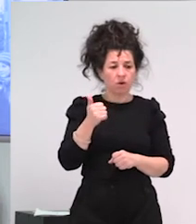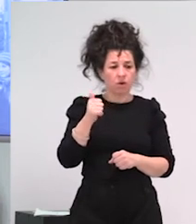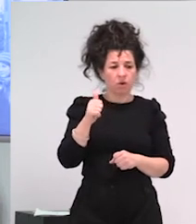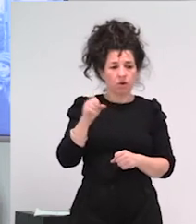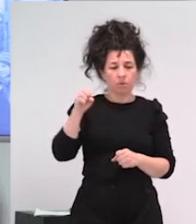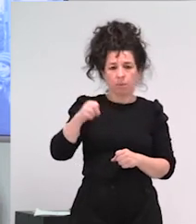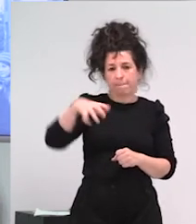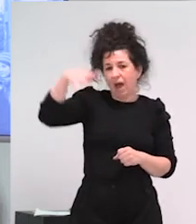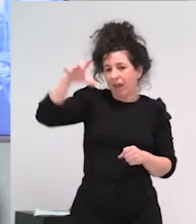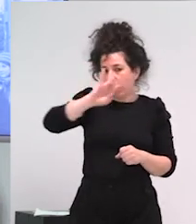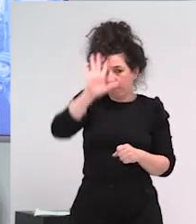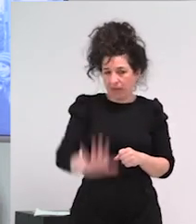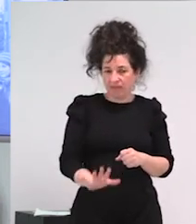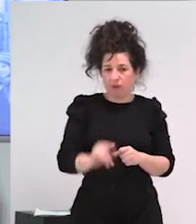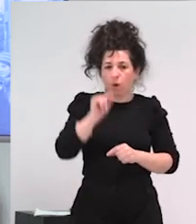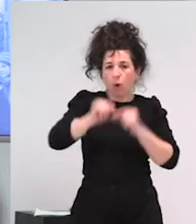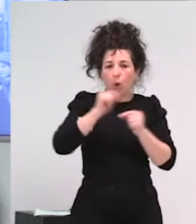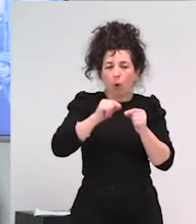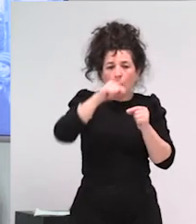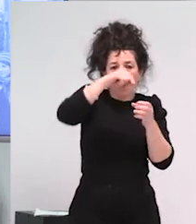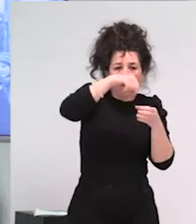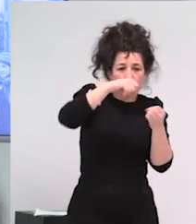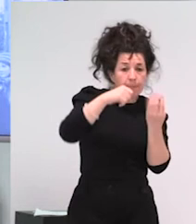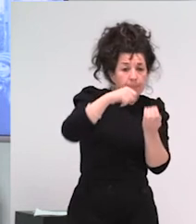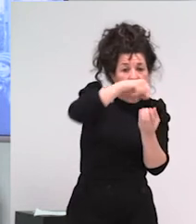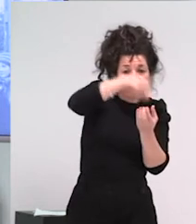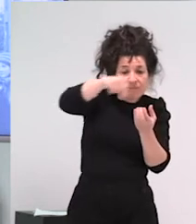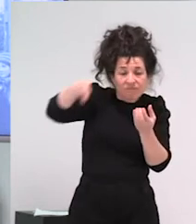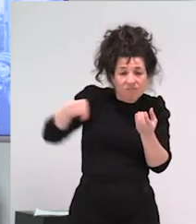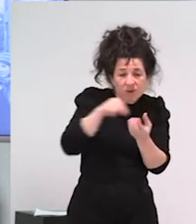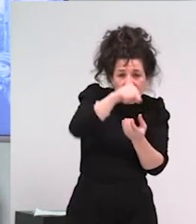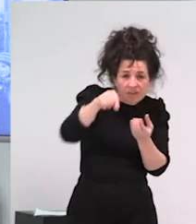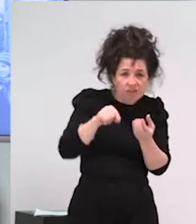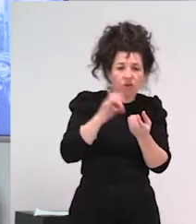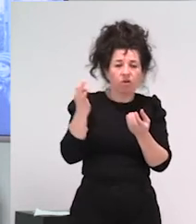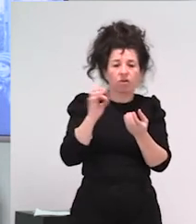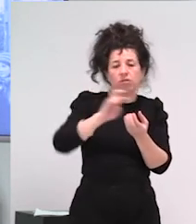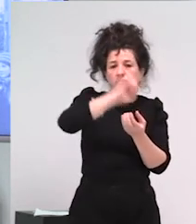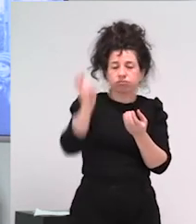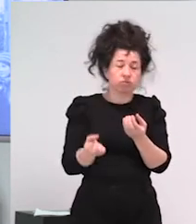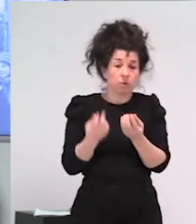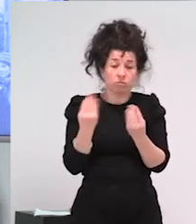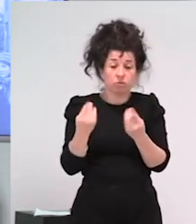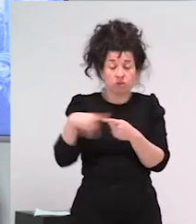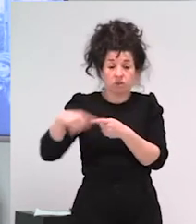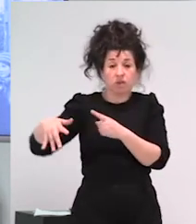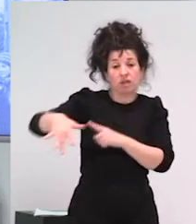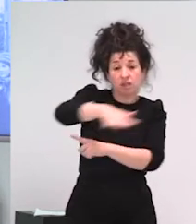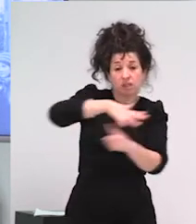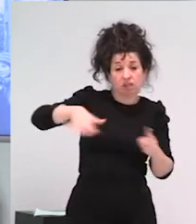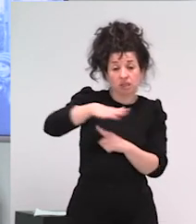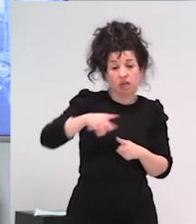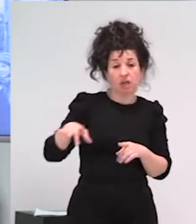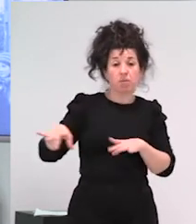la polinización, a cultivar especies, a no ver mil y una cosas que pasan a nuestro alrededor, y esa sensación de que hay una tierra